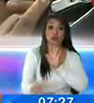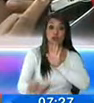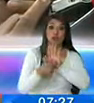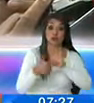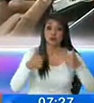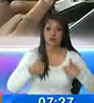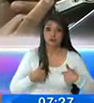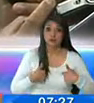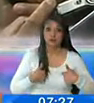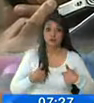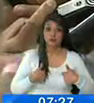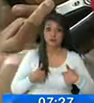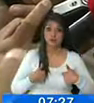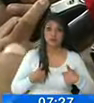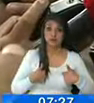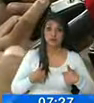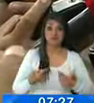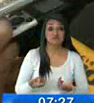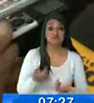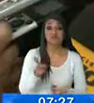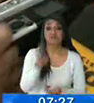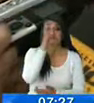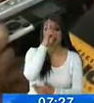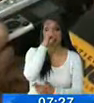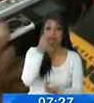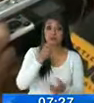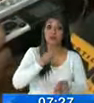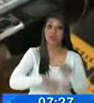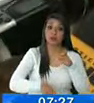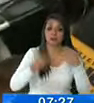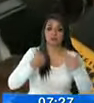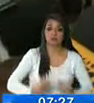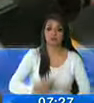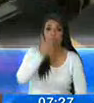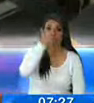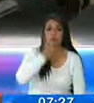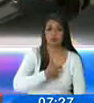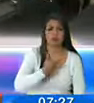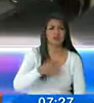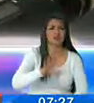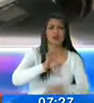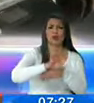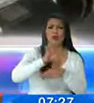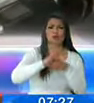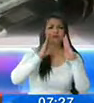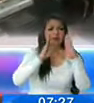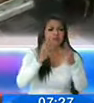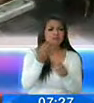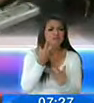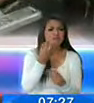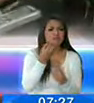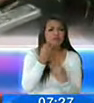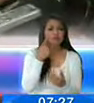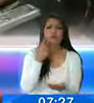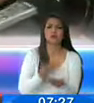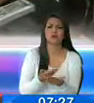también se puede declarar malicioso y temerario. Yo considero que el país ha escuchado demasiado y a las pruebas me remito y a los hechos me